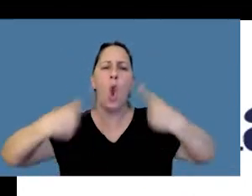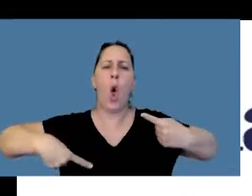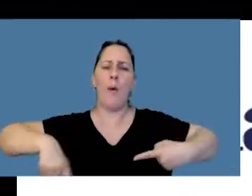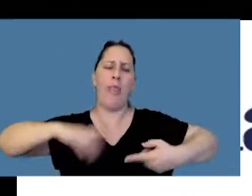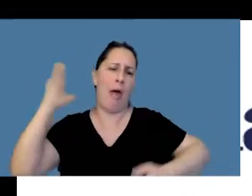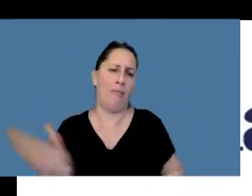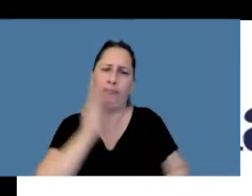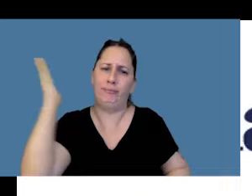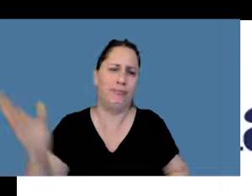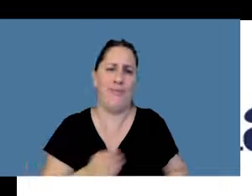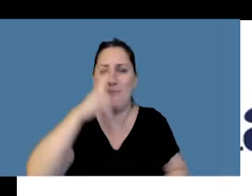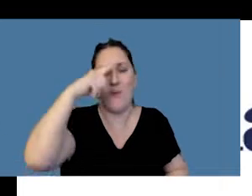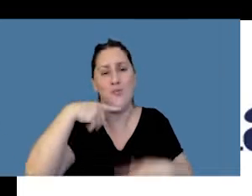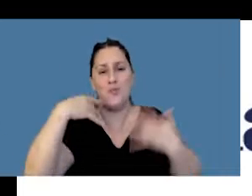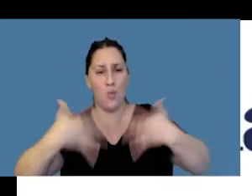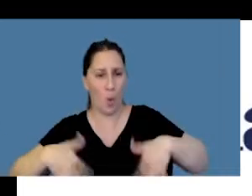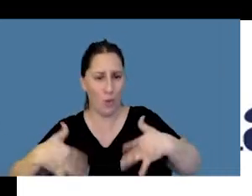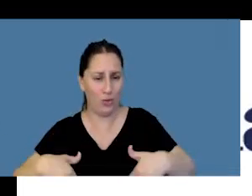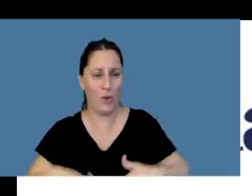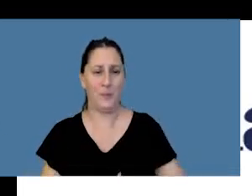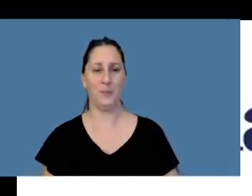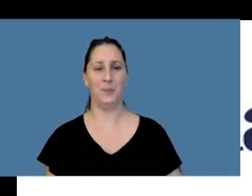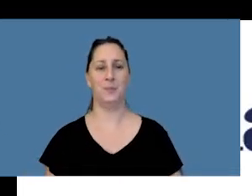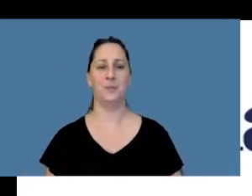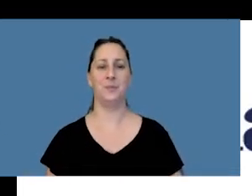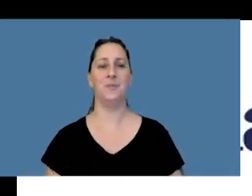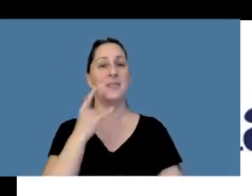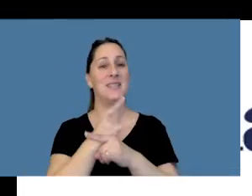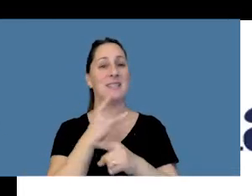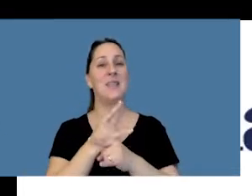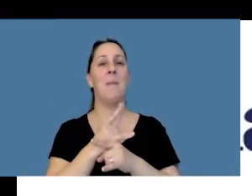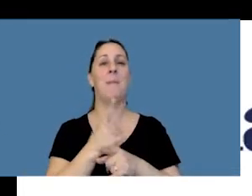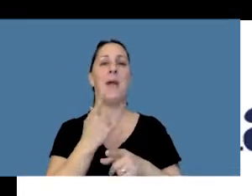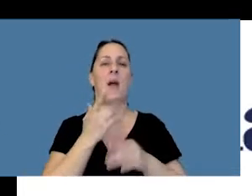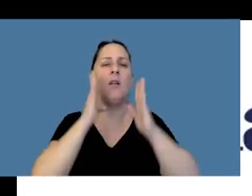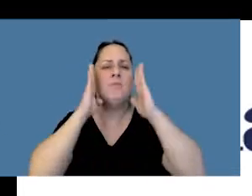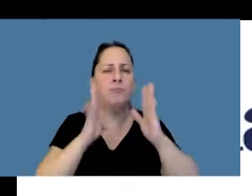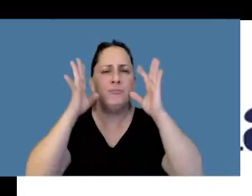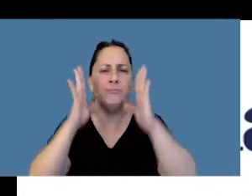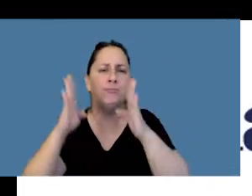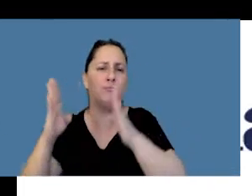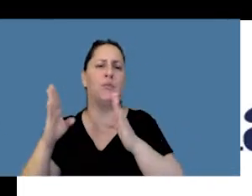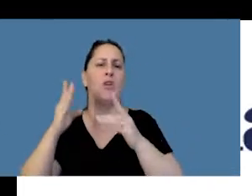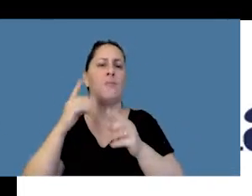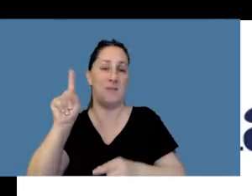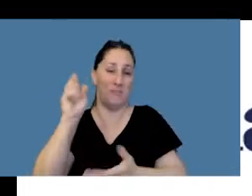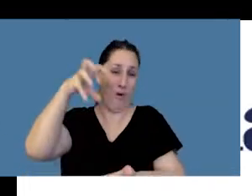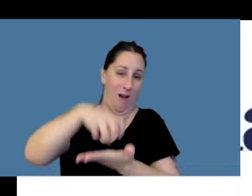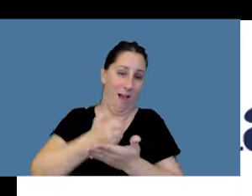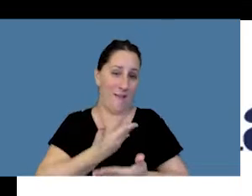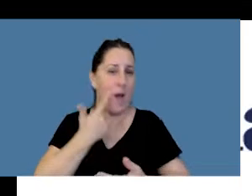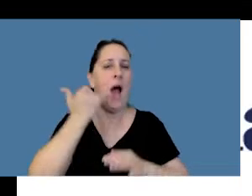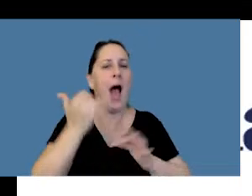publicaciones mensuales, las cuales, si bien a veces no son estrictamente del organismo, están